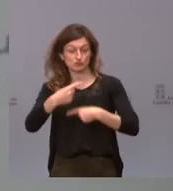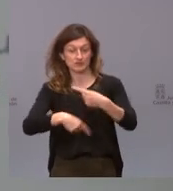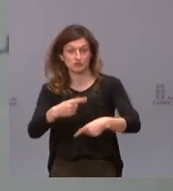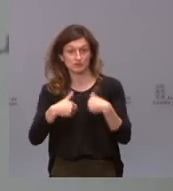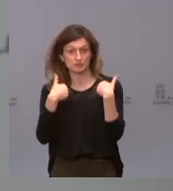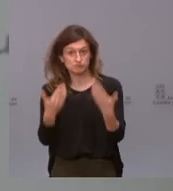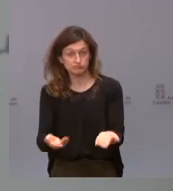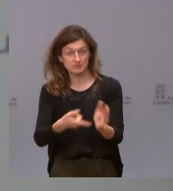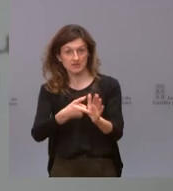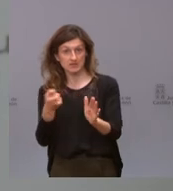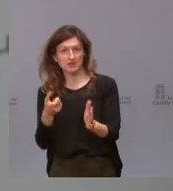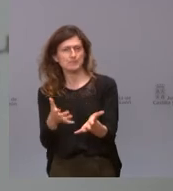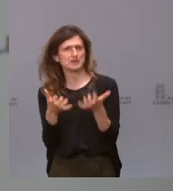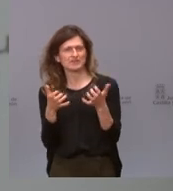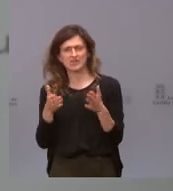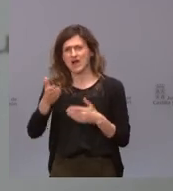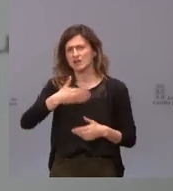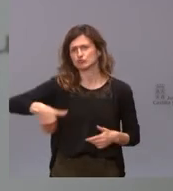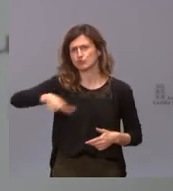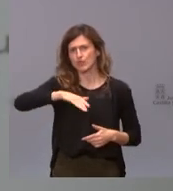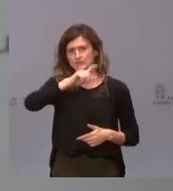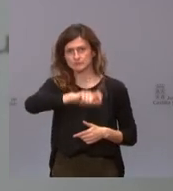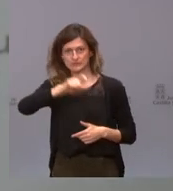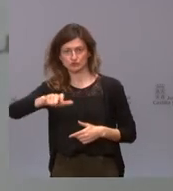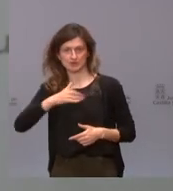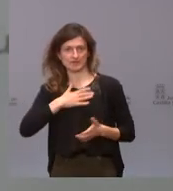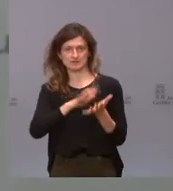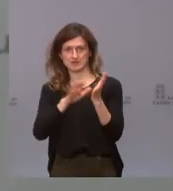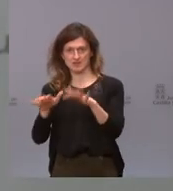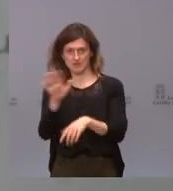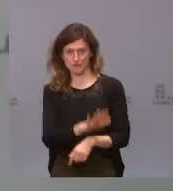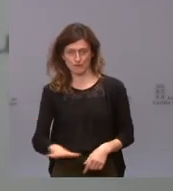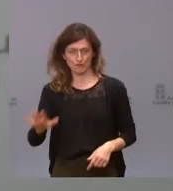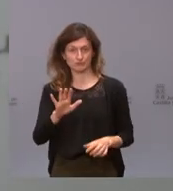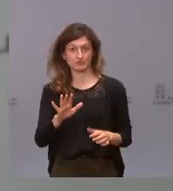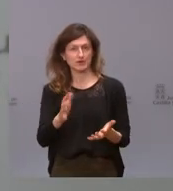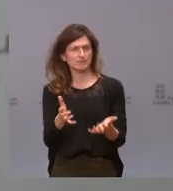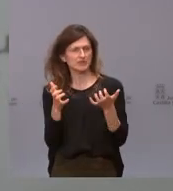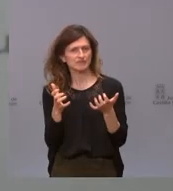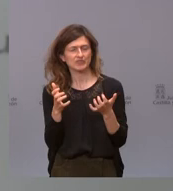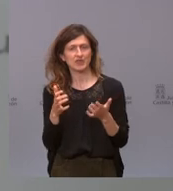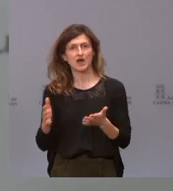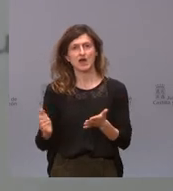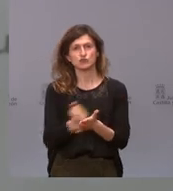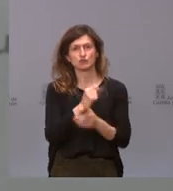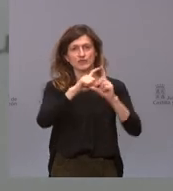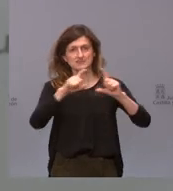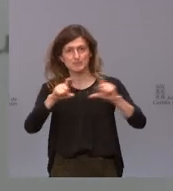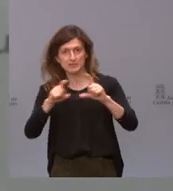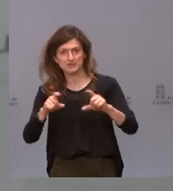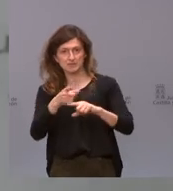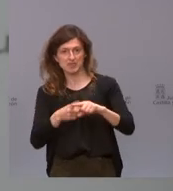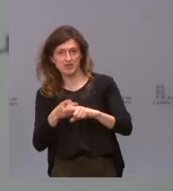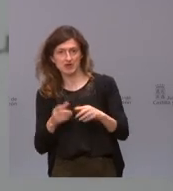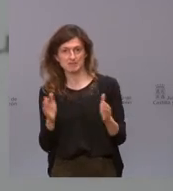donaciones beneficia a todas las personas de castilla y león' beneficia a todas las empresas las pymes los autónomos